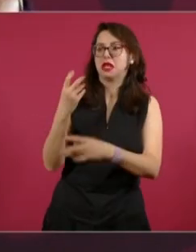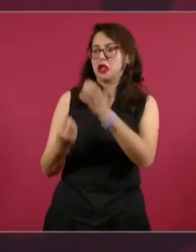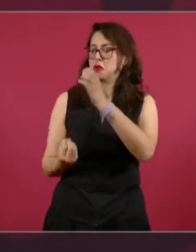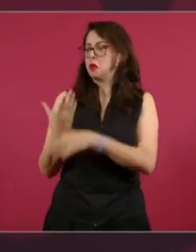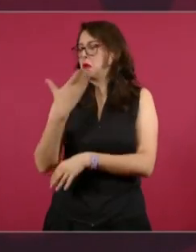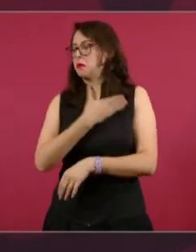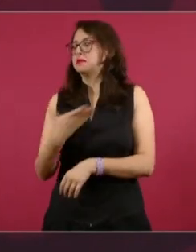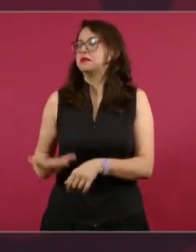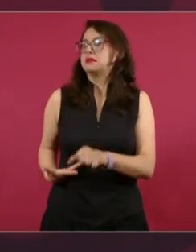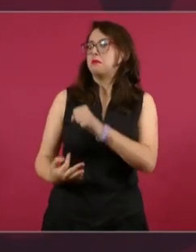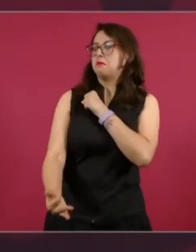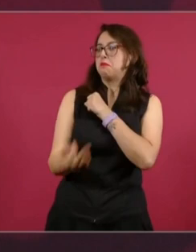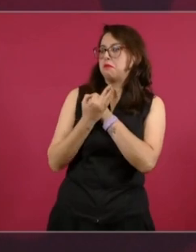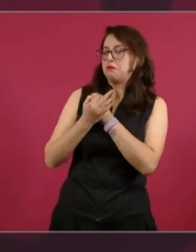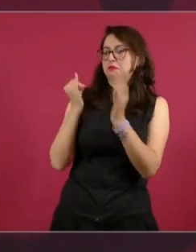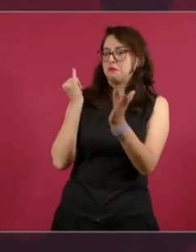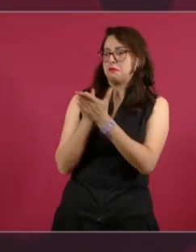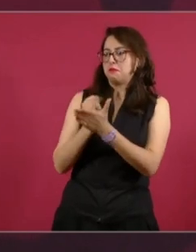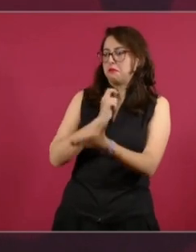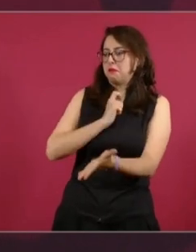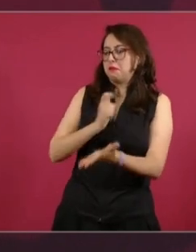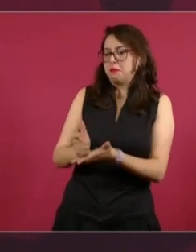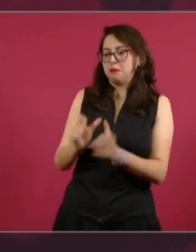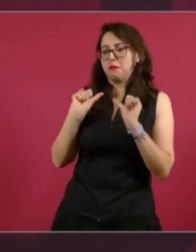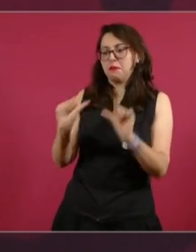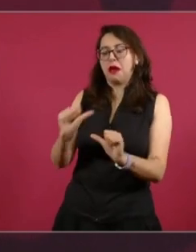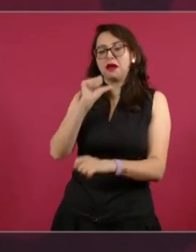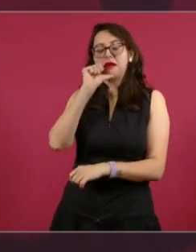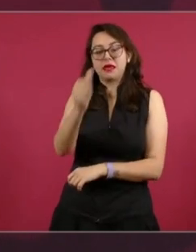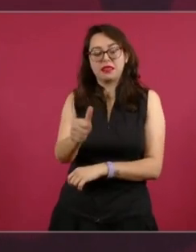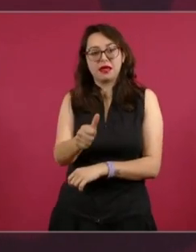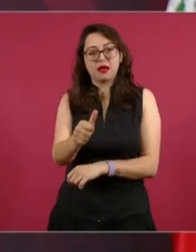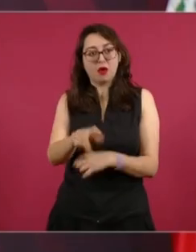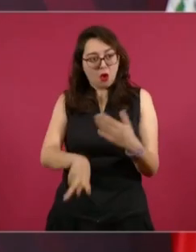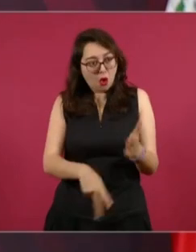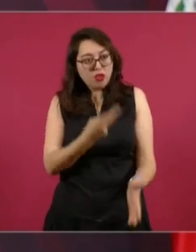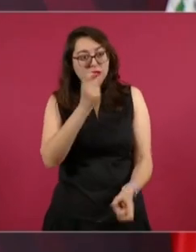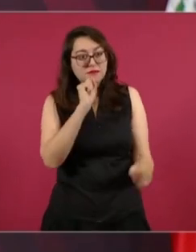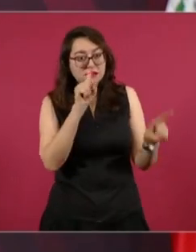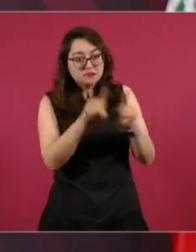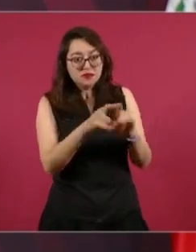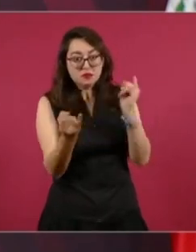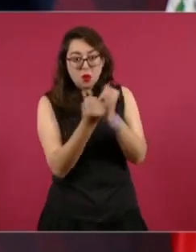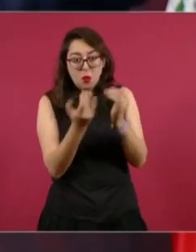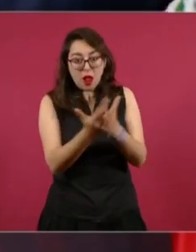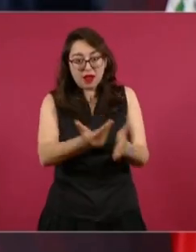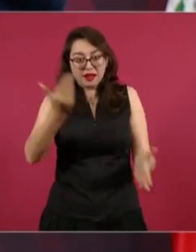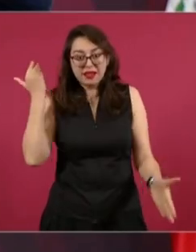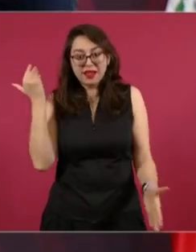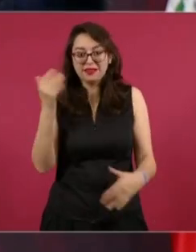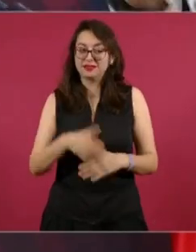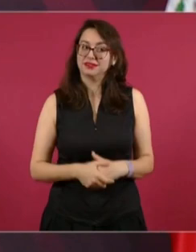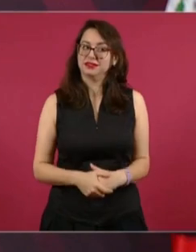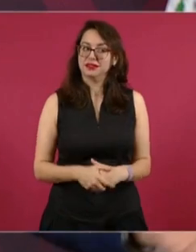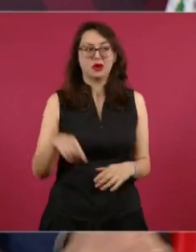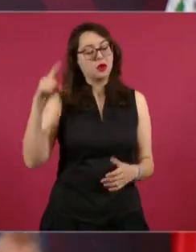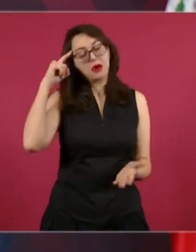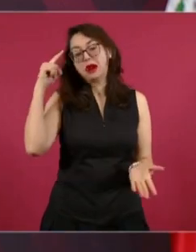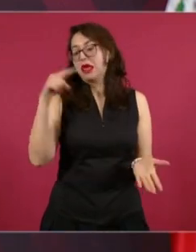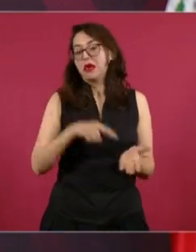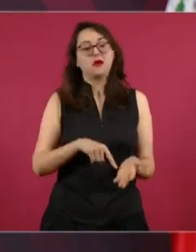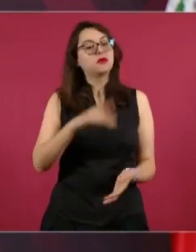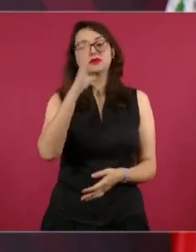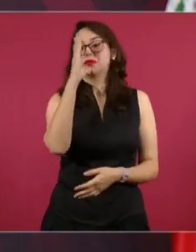no van a pagar los impuestos. Va a ser muy difícil. Si ya todo es público,